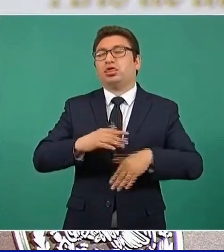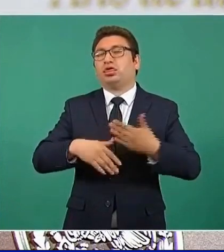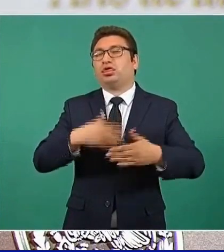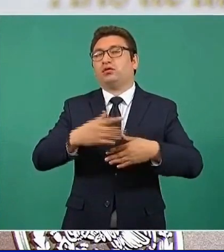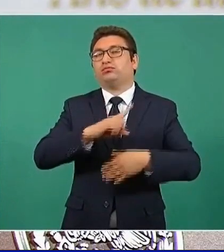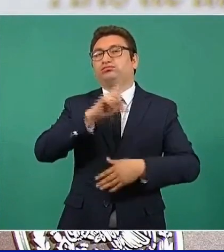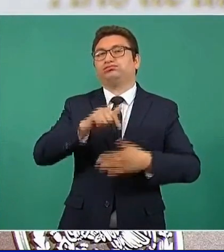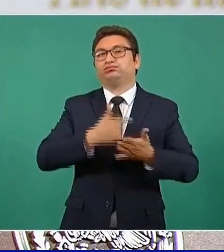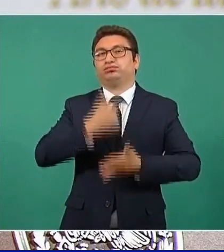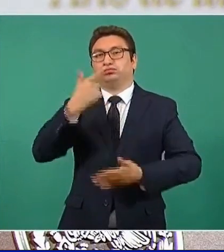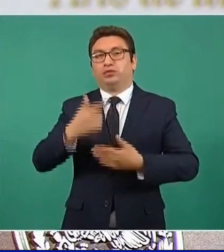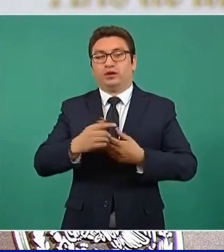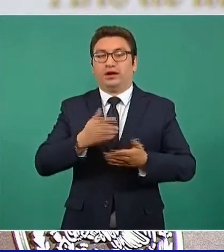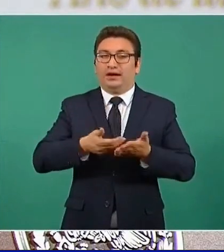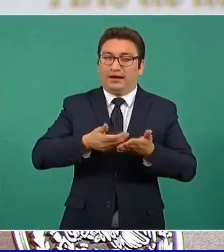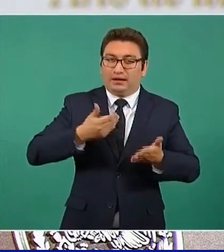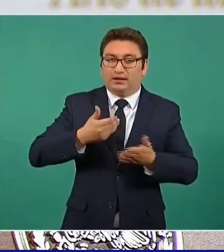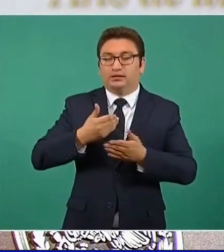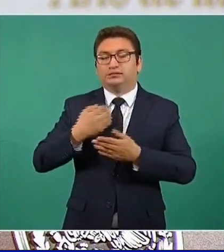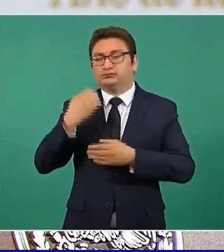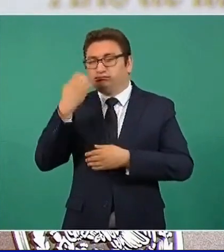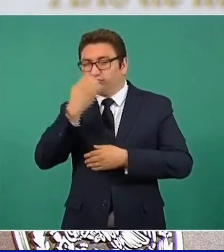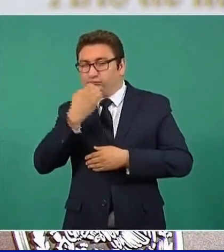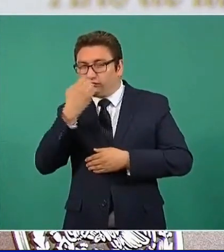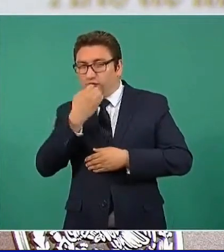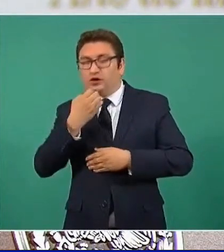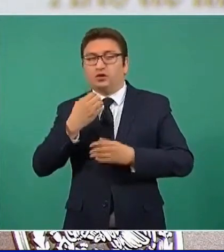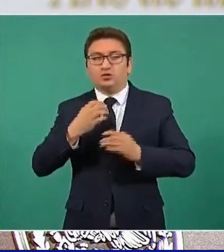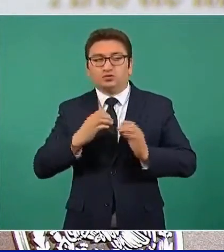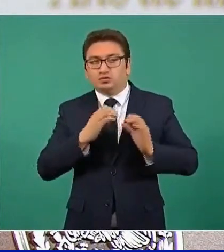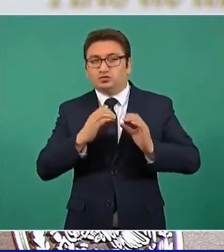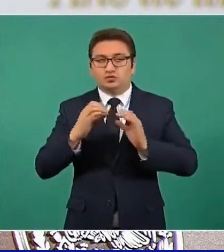Hay que prevenir, hay que estar